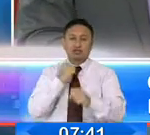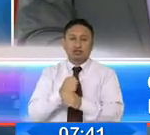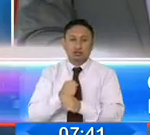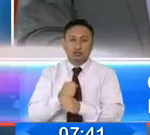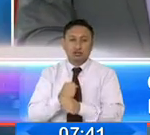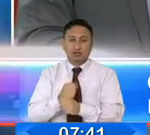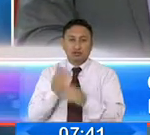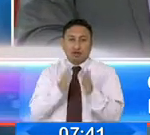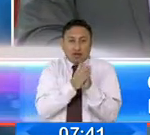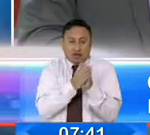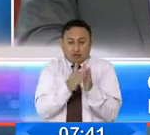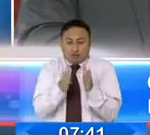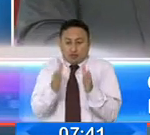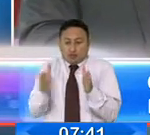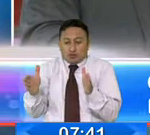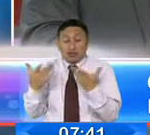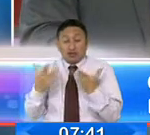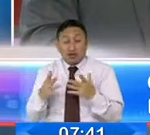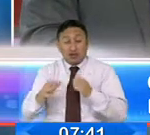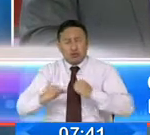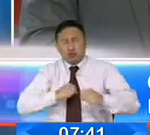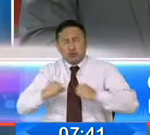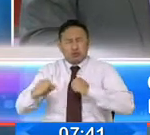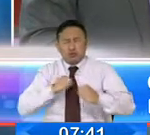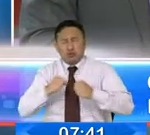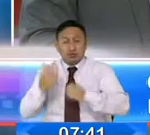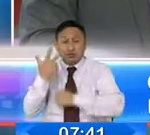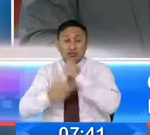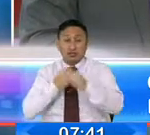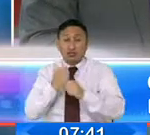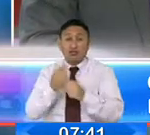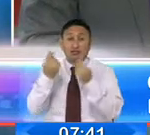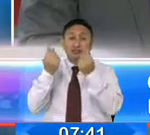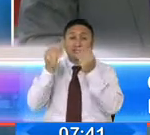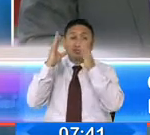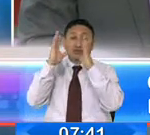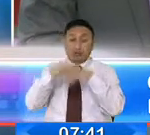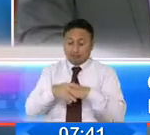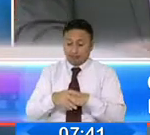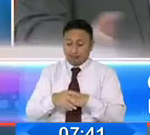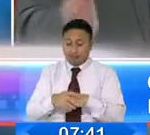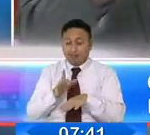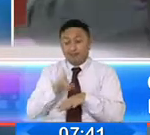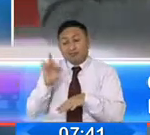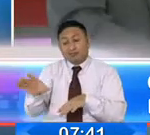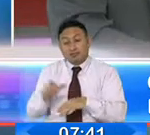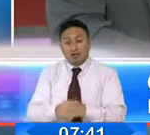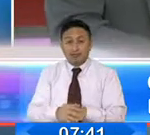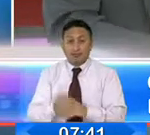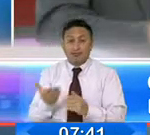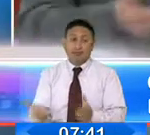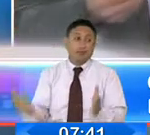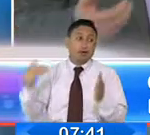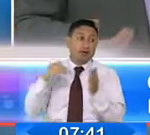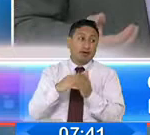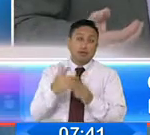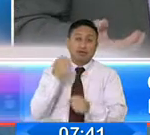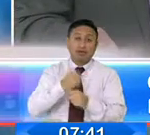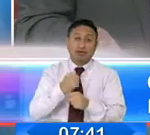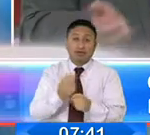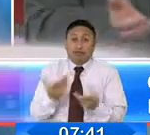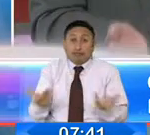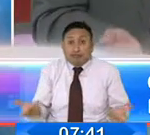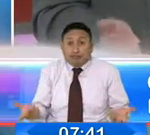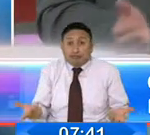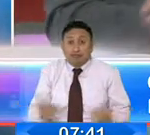luego de haber hecho un esfuerzo enorme, se les acabó la plata y hasta ahí quedó el emprendimiento y vuelven a quedar en soletas.